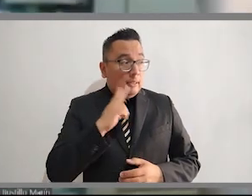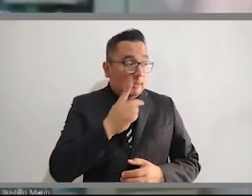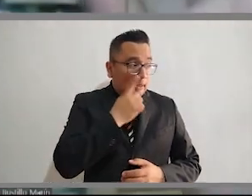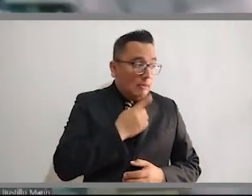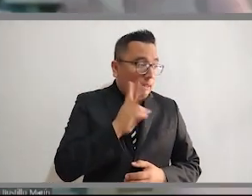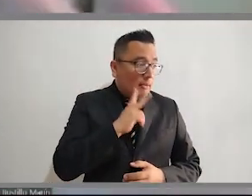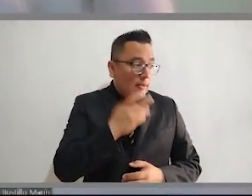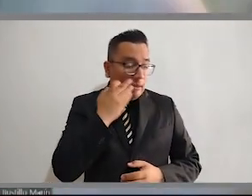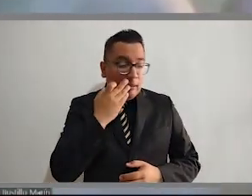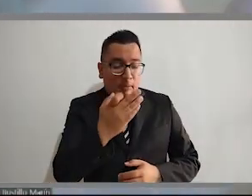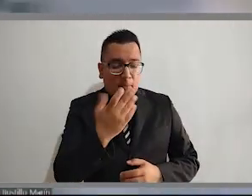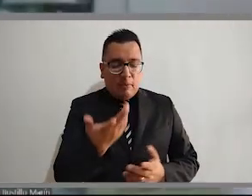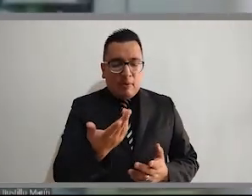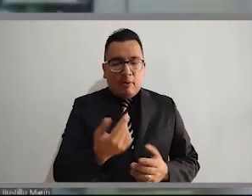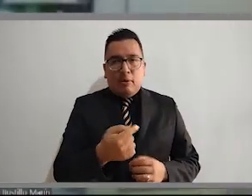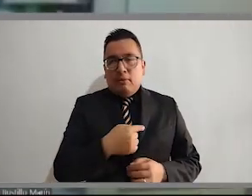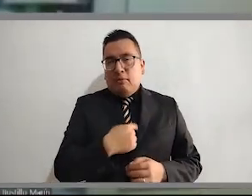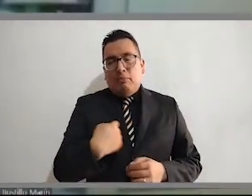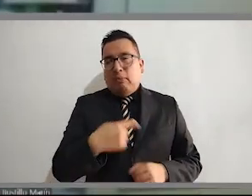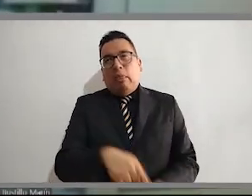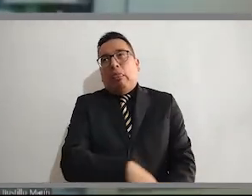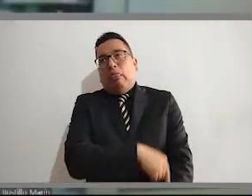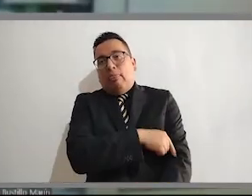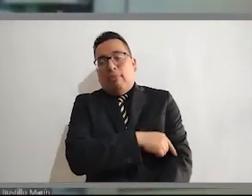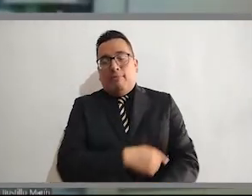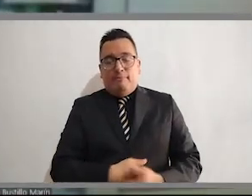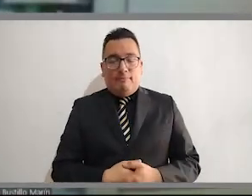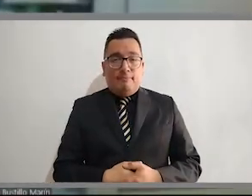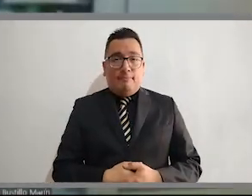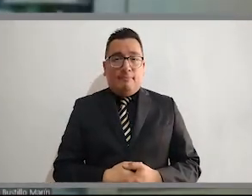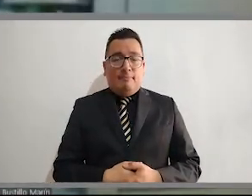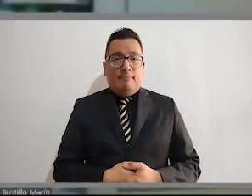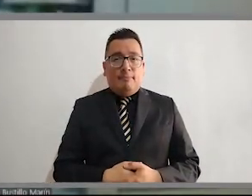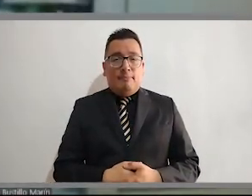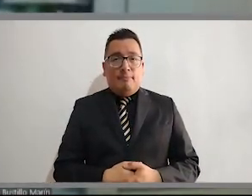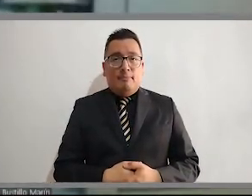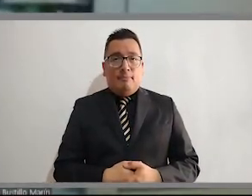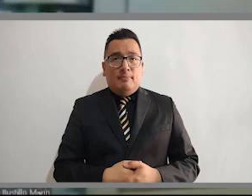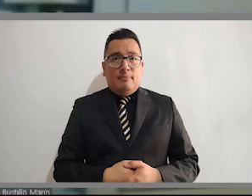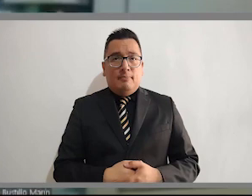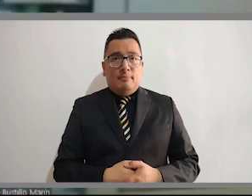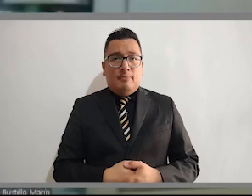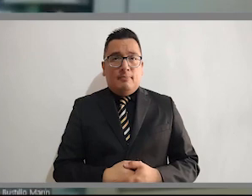yo sigo hablando, pero ustedes me dicen el tiempo.